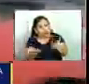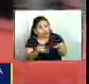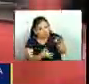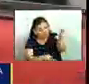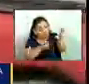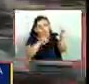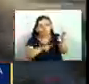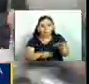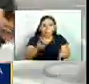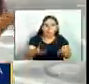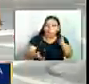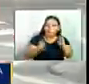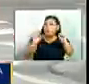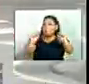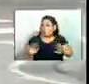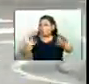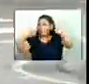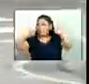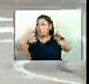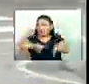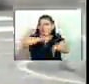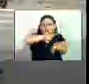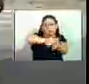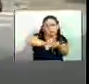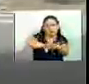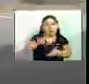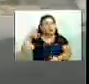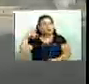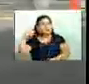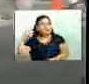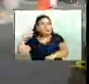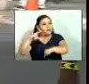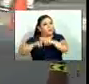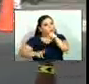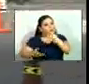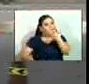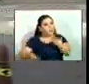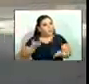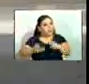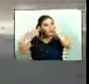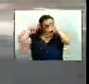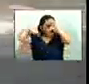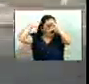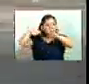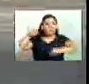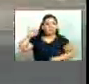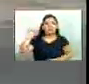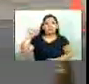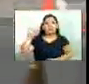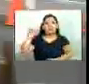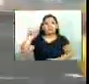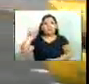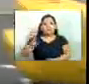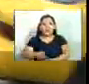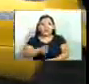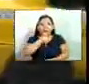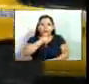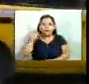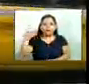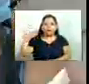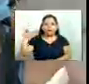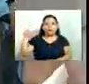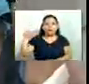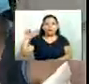imponerse sanciones económicas de hasta 100 dólares. Con imágenes de Ever Avalos, Carla Góchez,